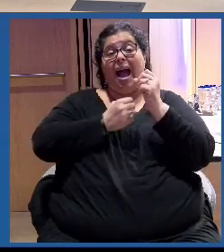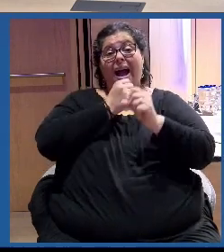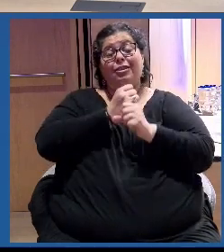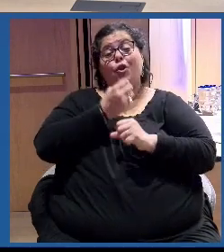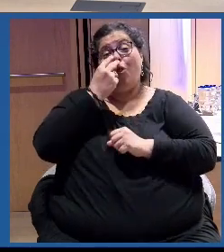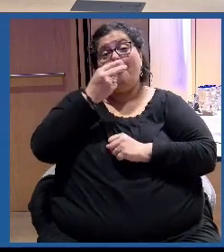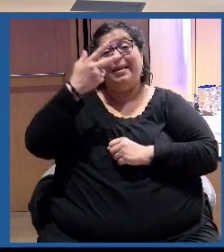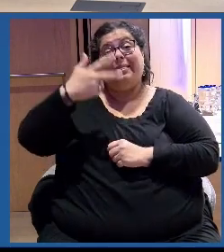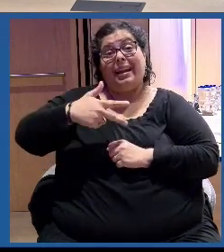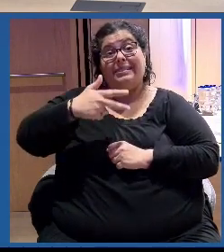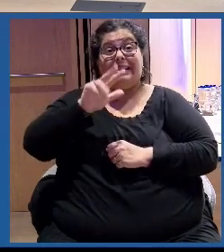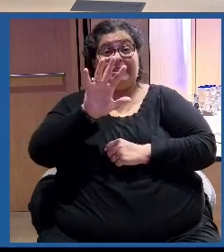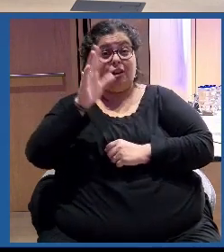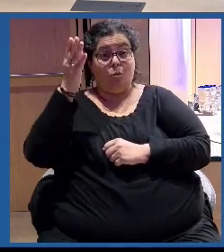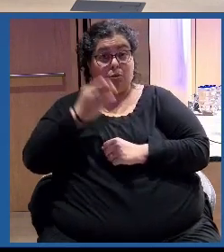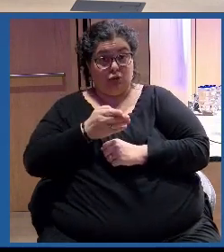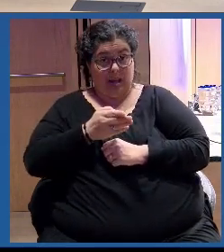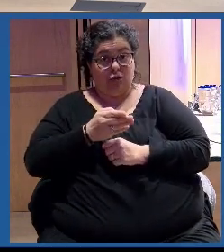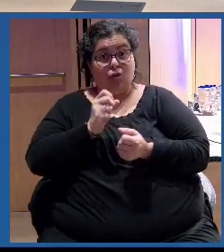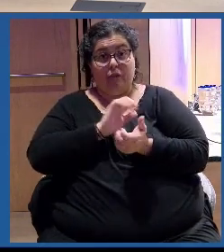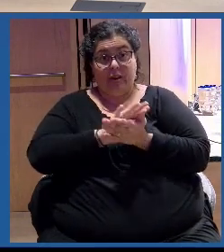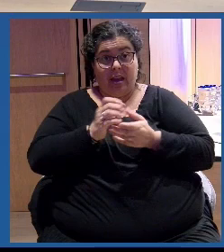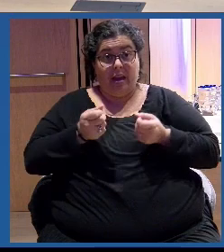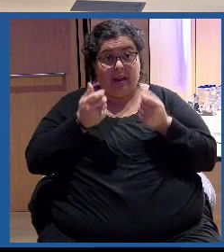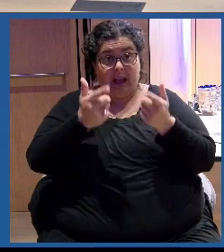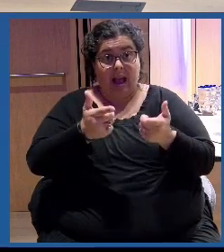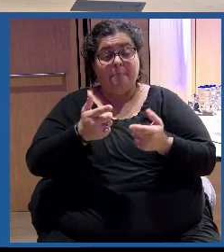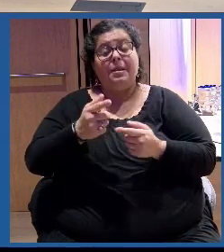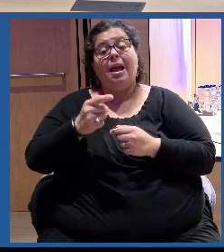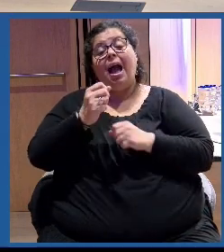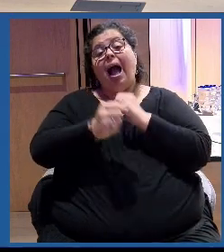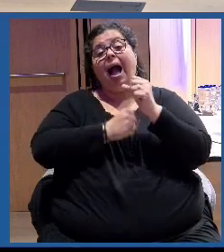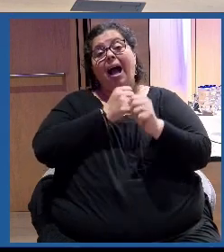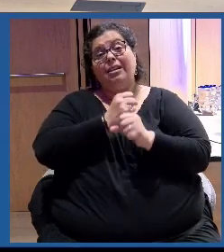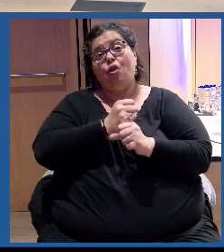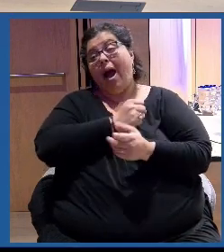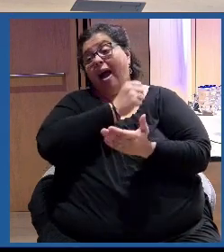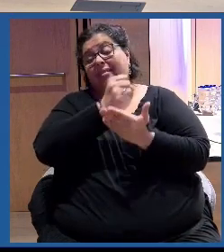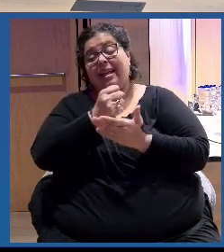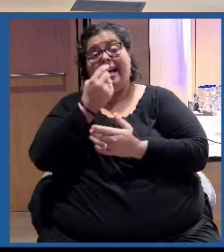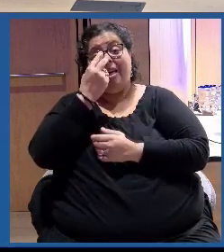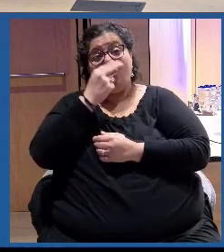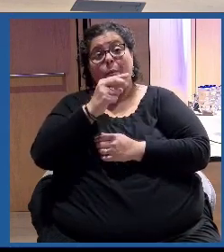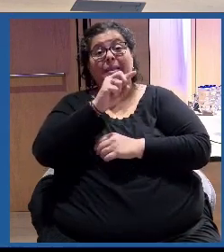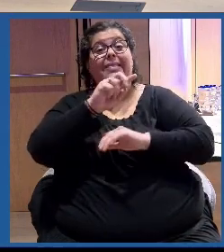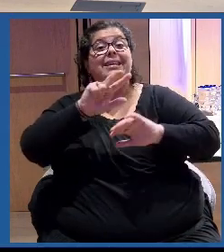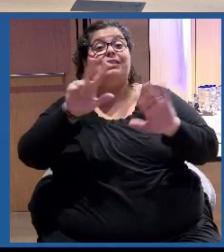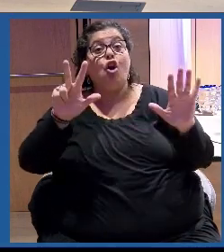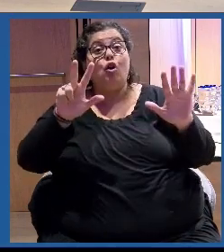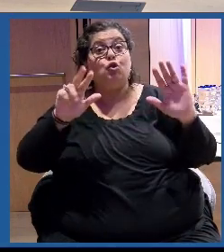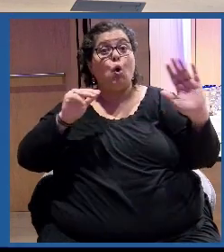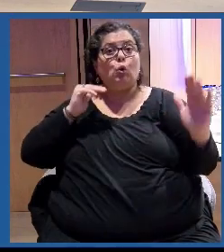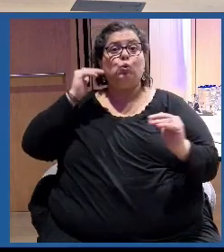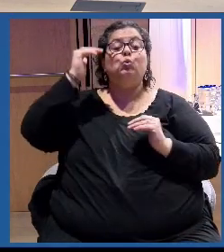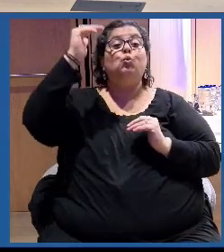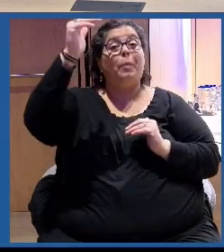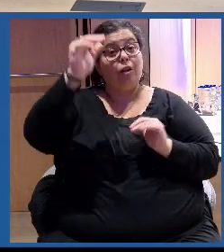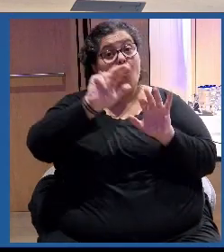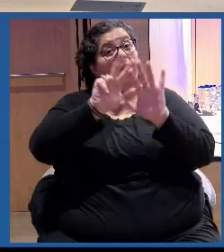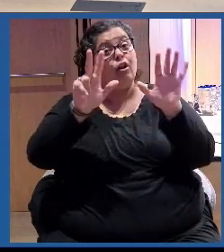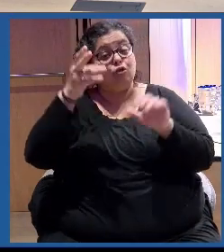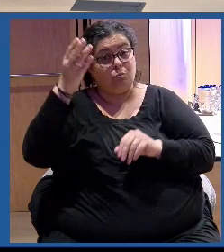2013 fue el 5%, pero a partir del año 2014 y hasta el 2018 superó y con creces el nivel del